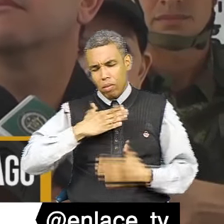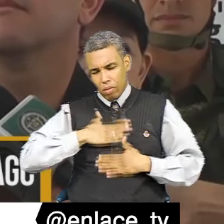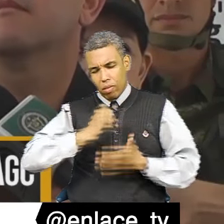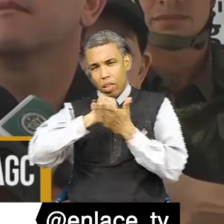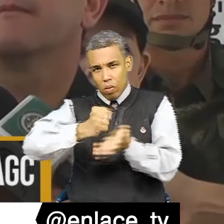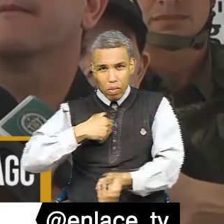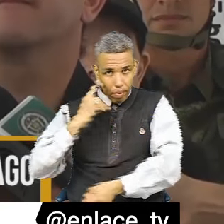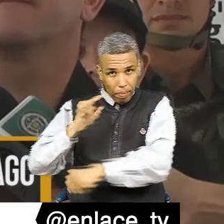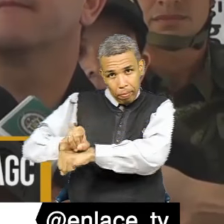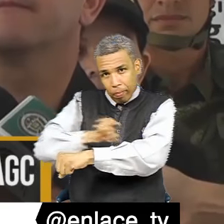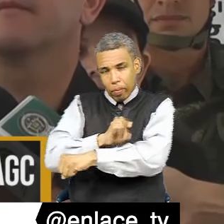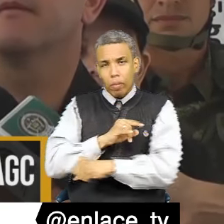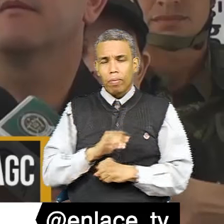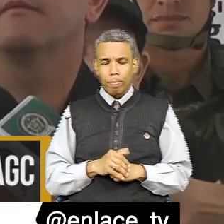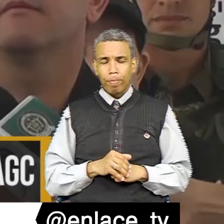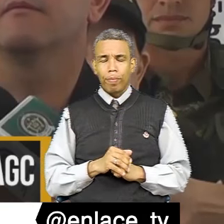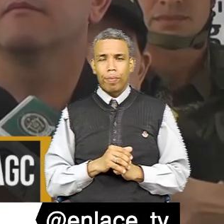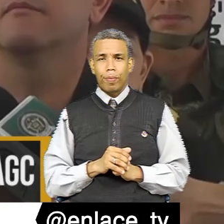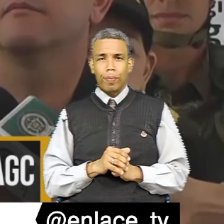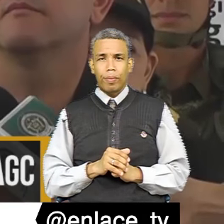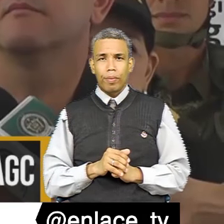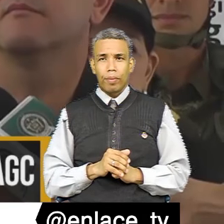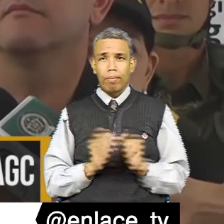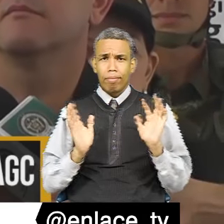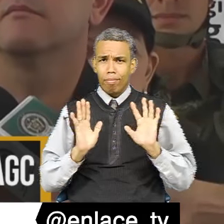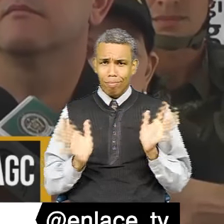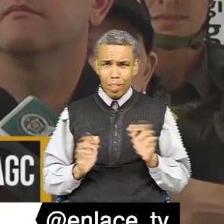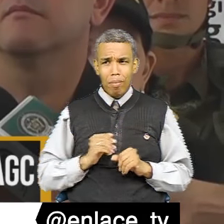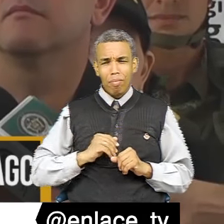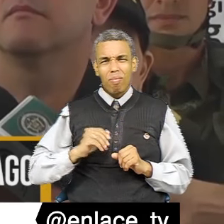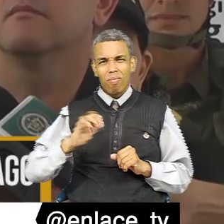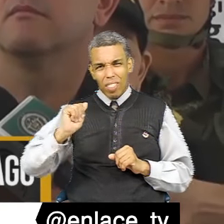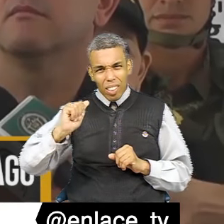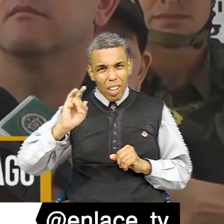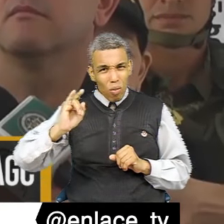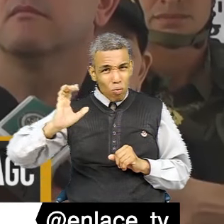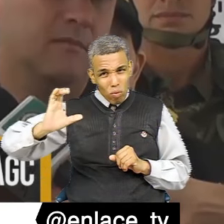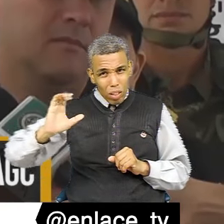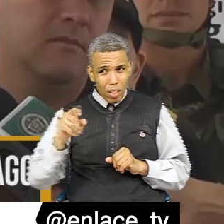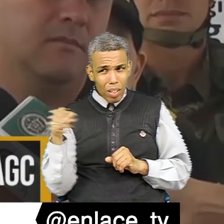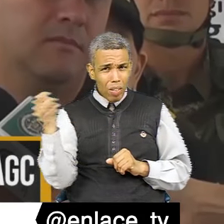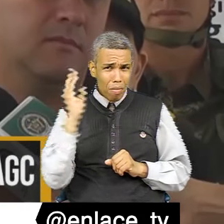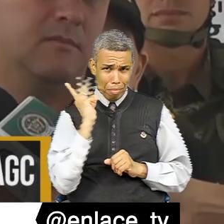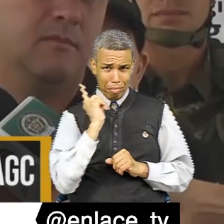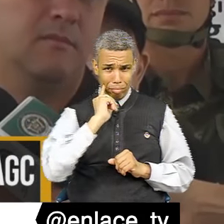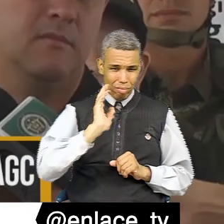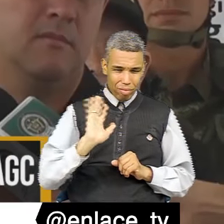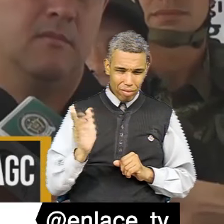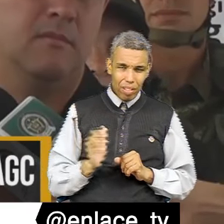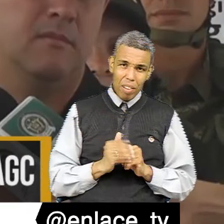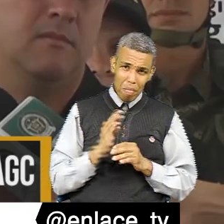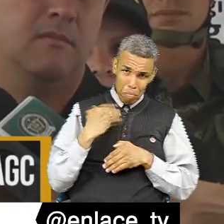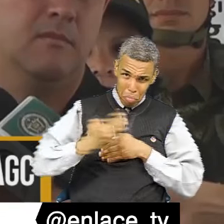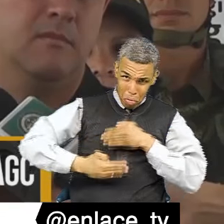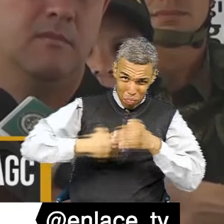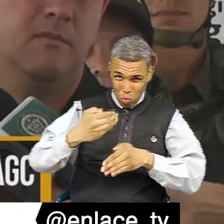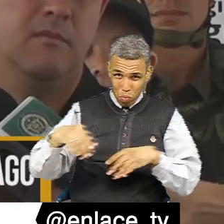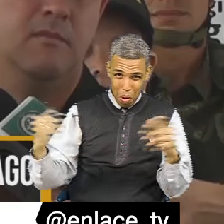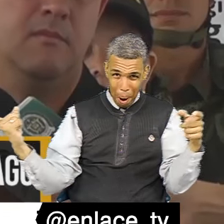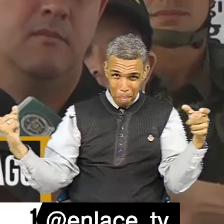organizaciones terroristas, y ya están en recaudo ante la autoridad competente. Durante el presente